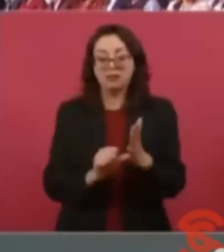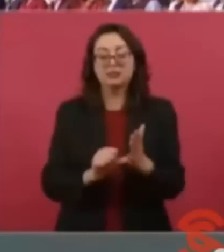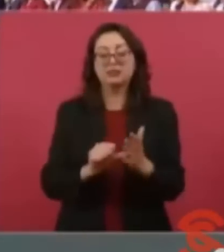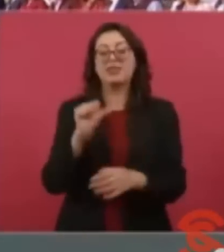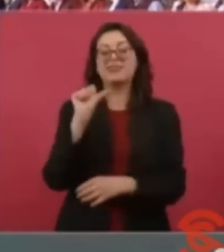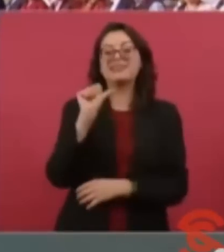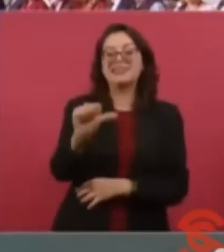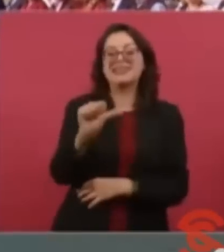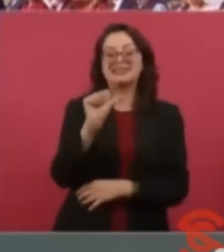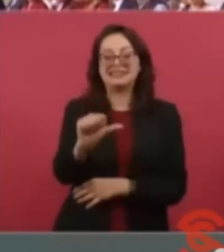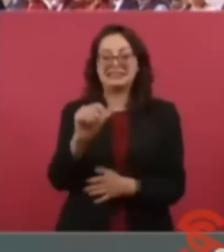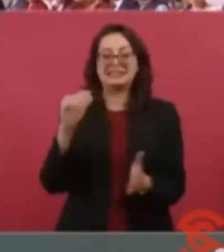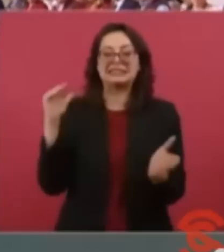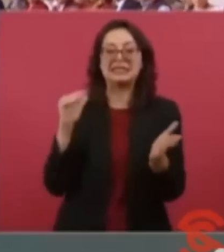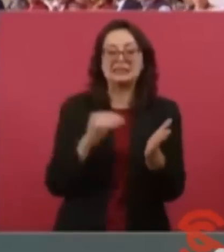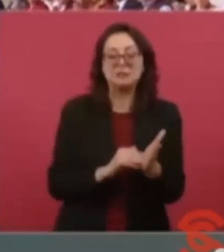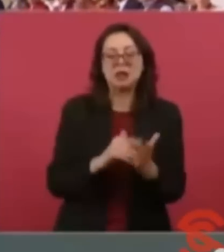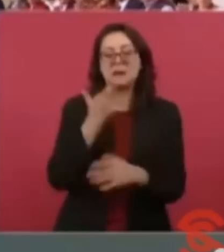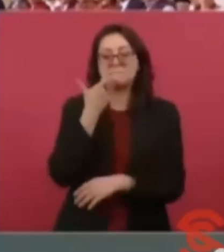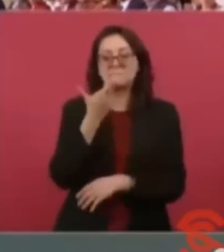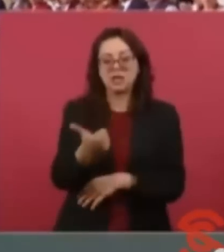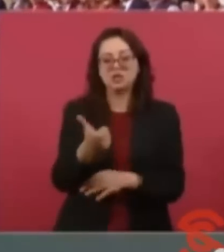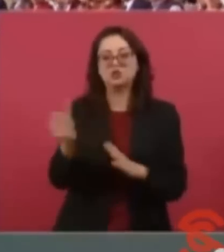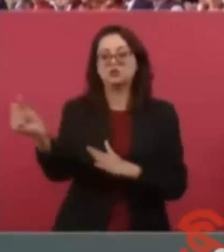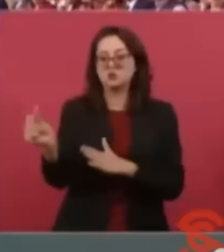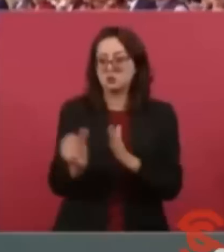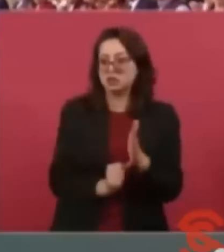16.243 pesos mensuales.